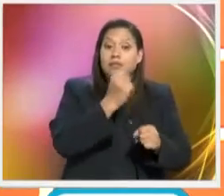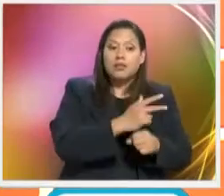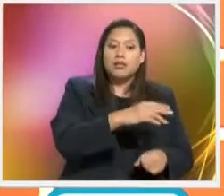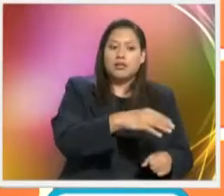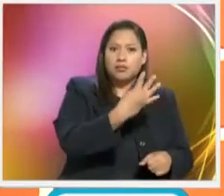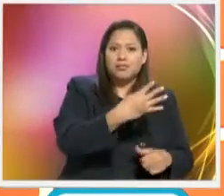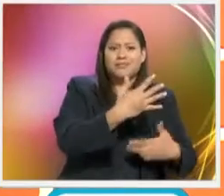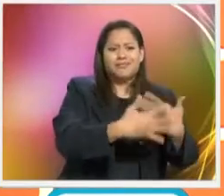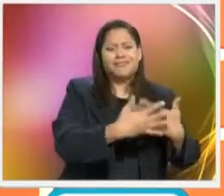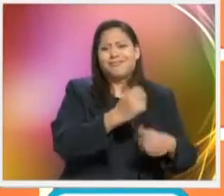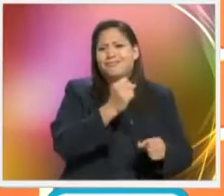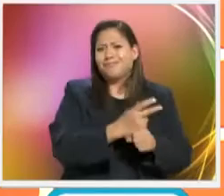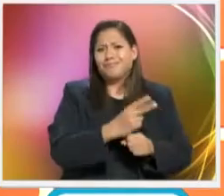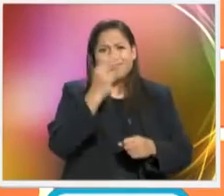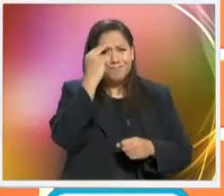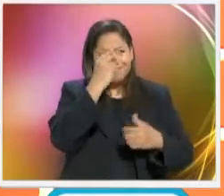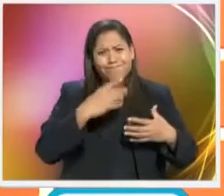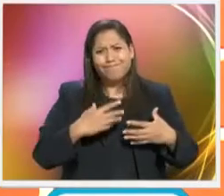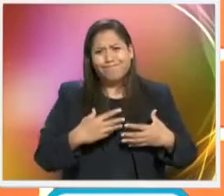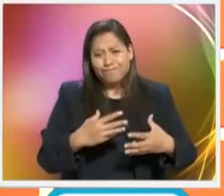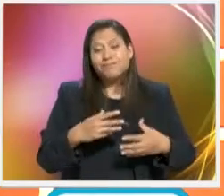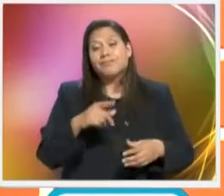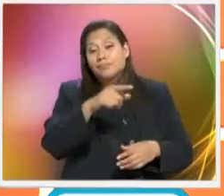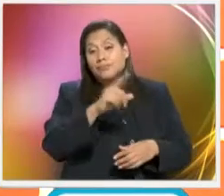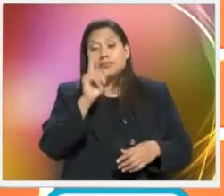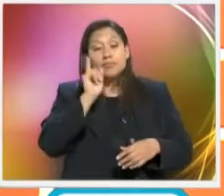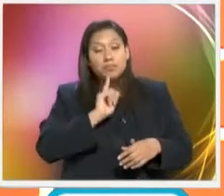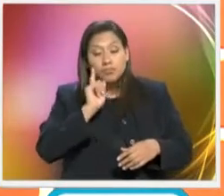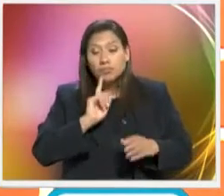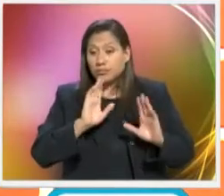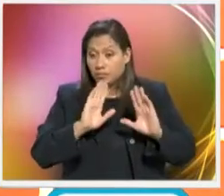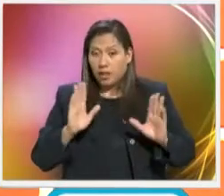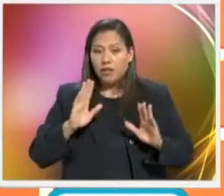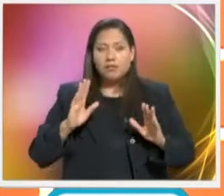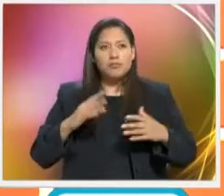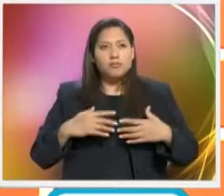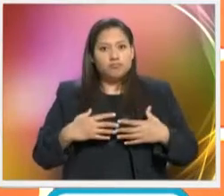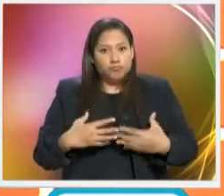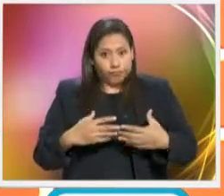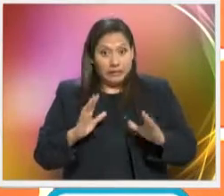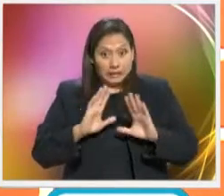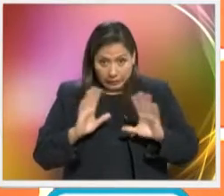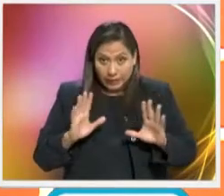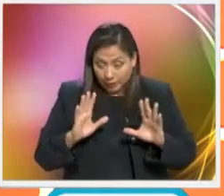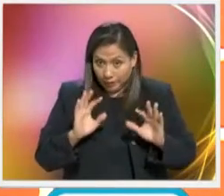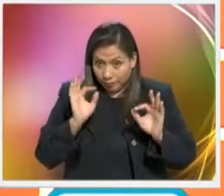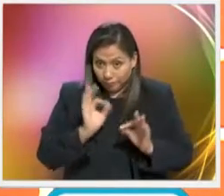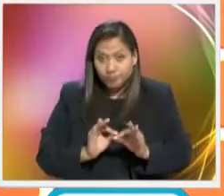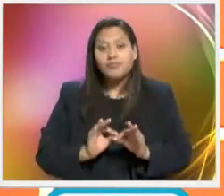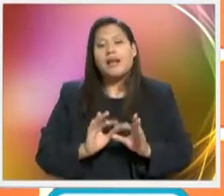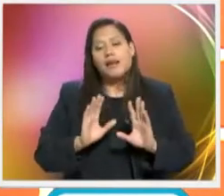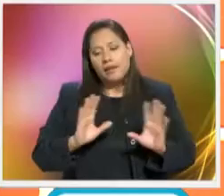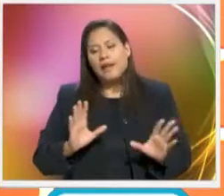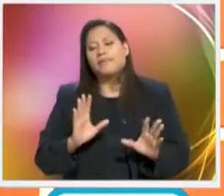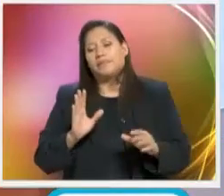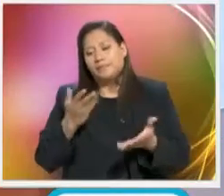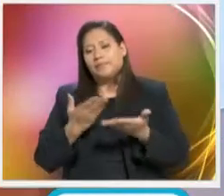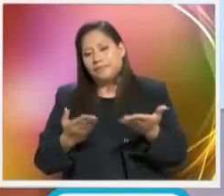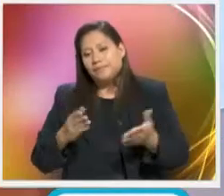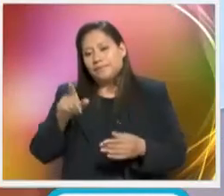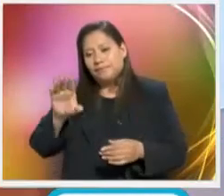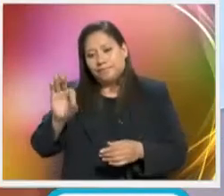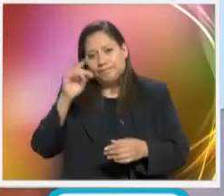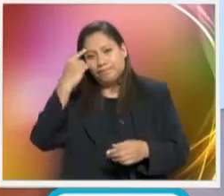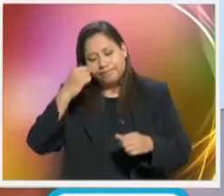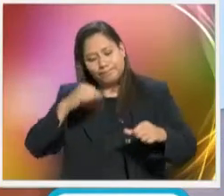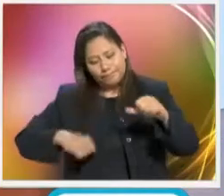15, 16 años. Entonces esperamos que la paciente complete su formación y entonces pueda ser adecuada candidata